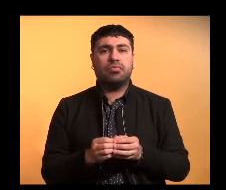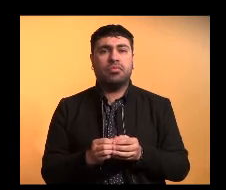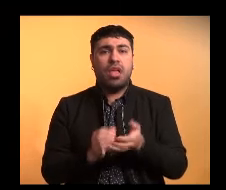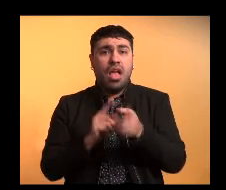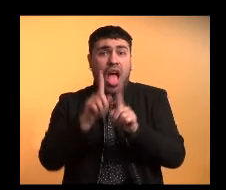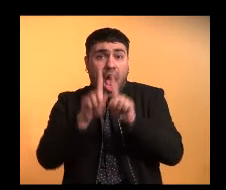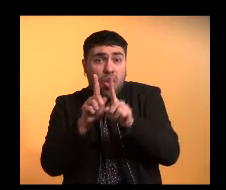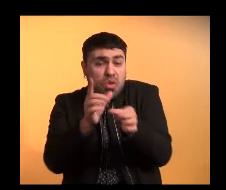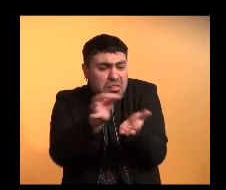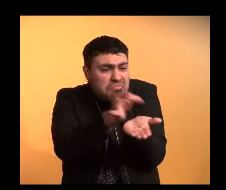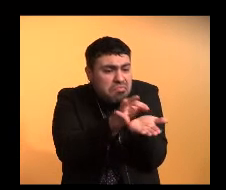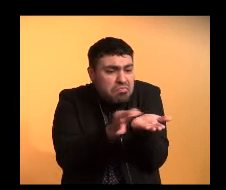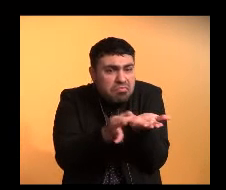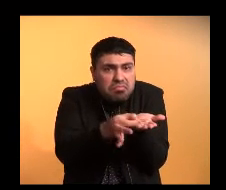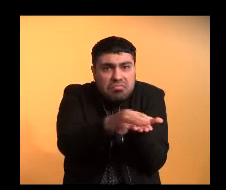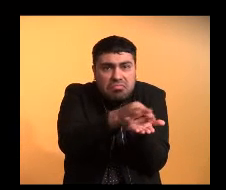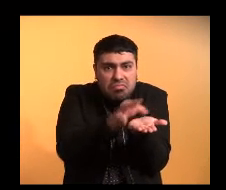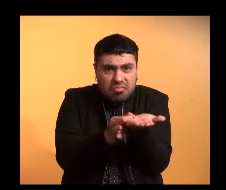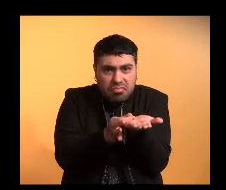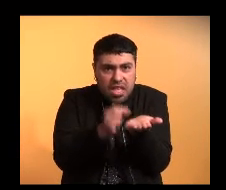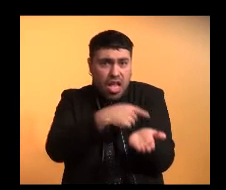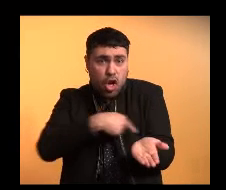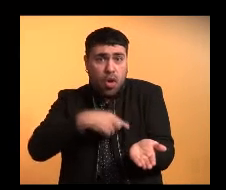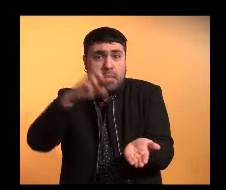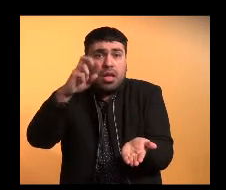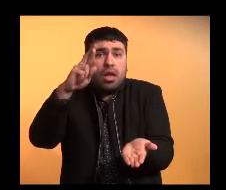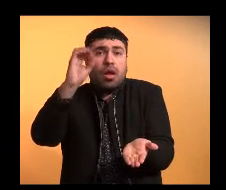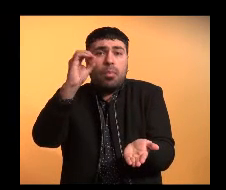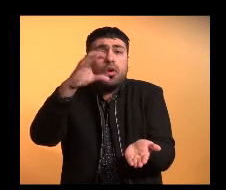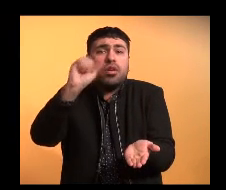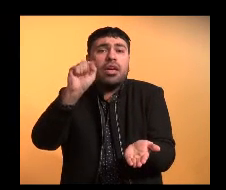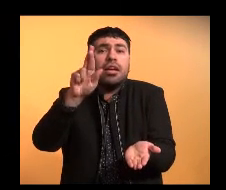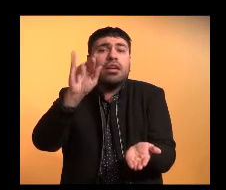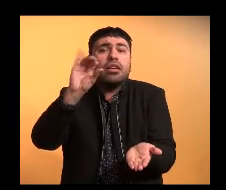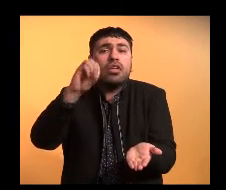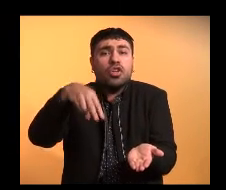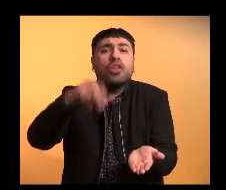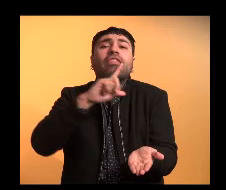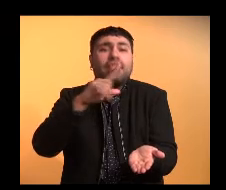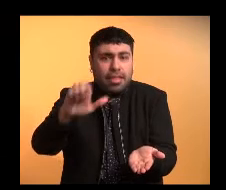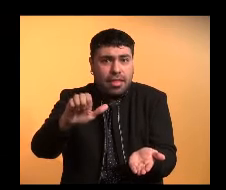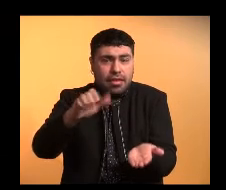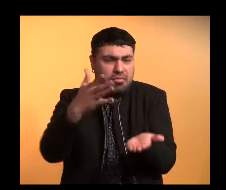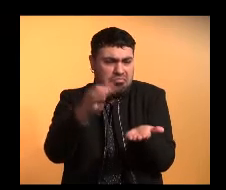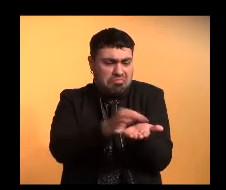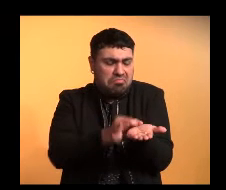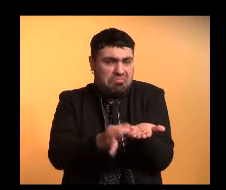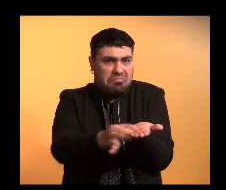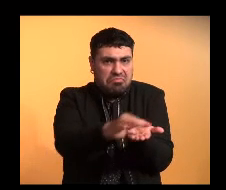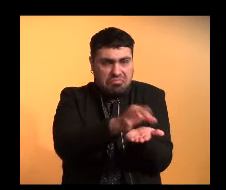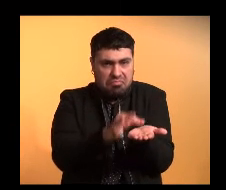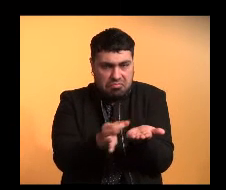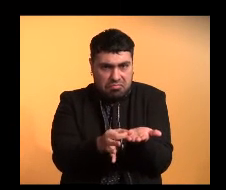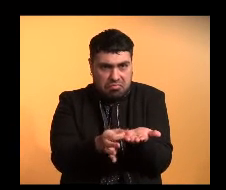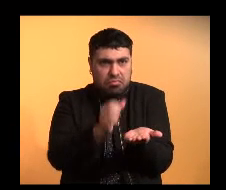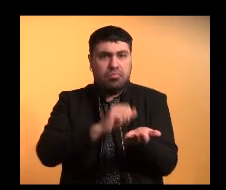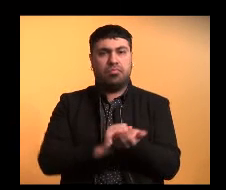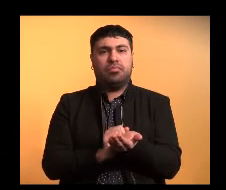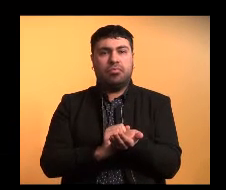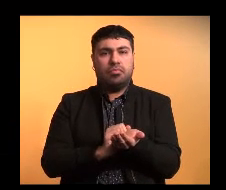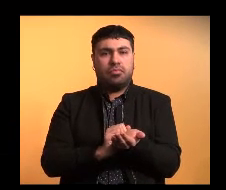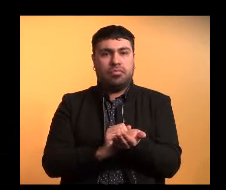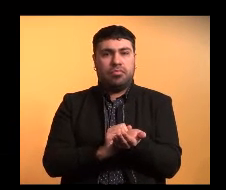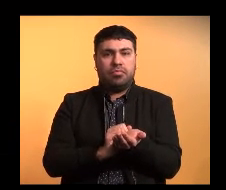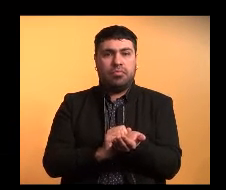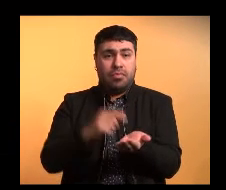son bacterias, que son organismos procariontes. De hecho, por eso las dejé en otro color, pero no necesariamente hoy día se están considerando en algunos casos como algas, sino que